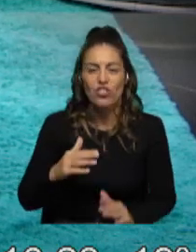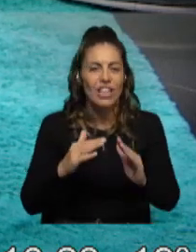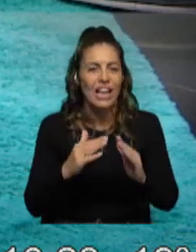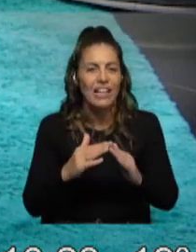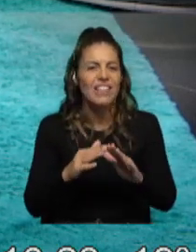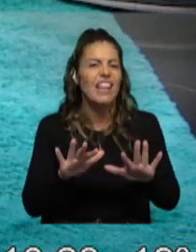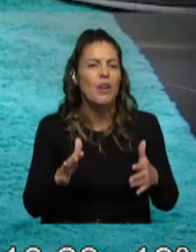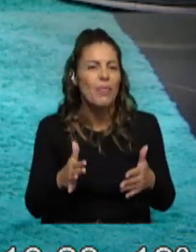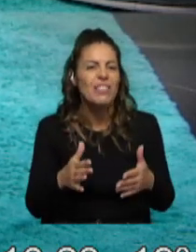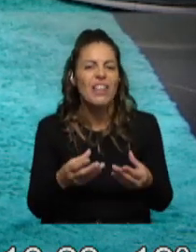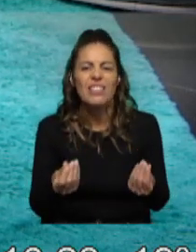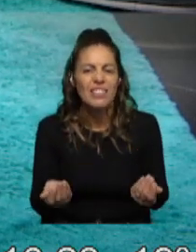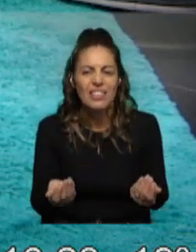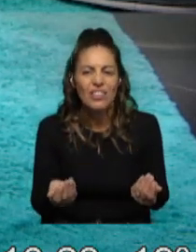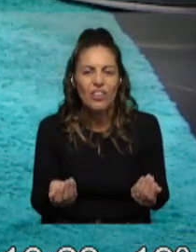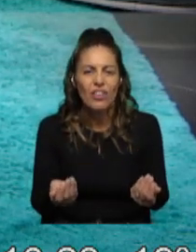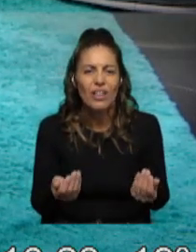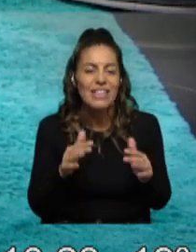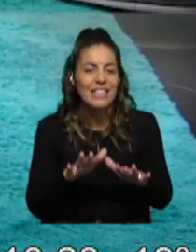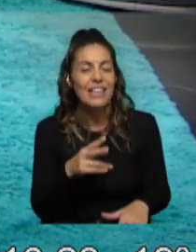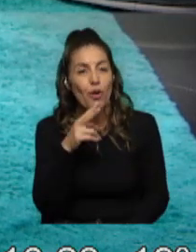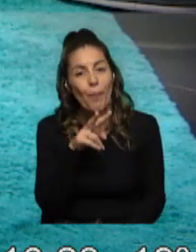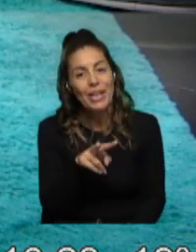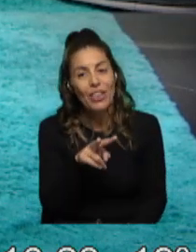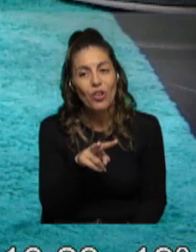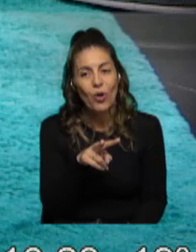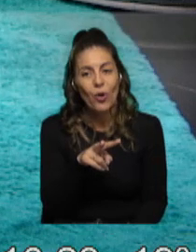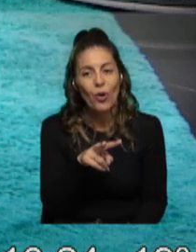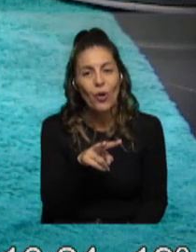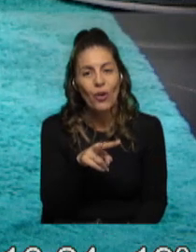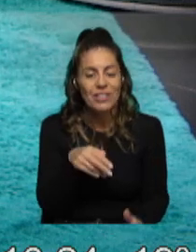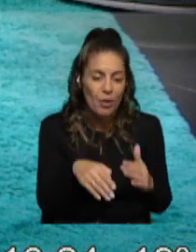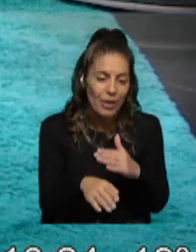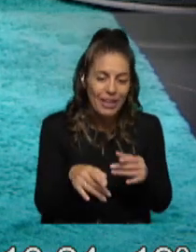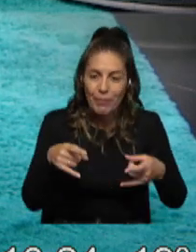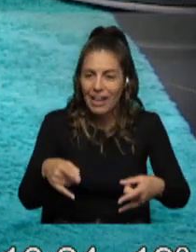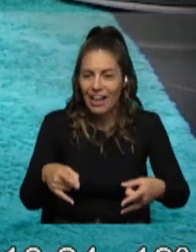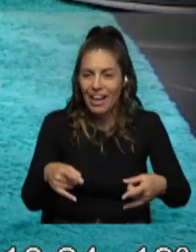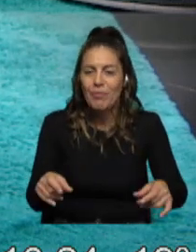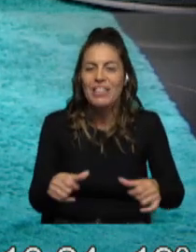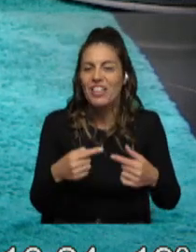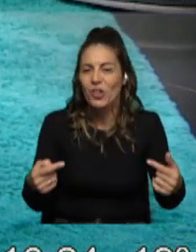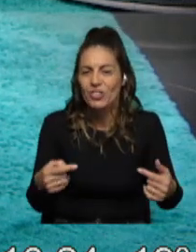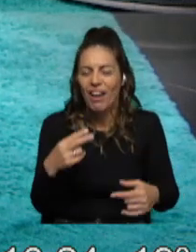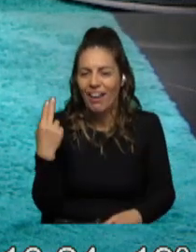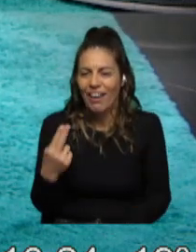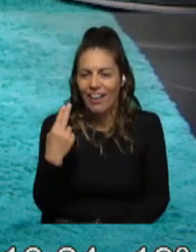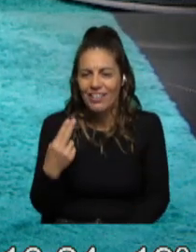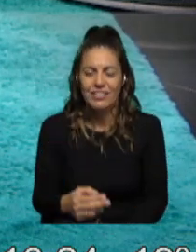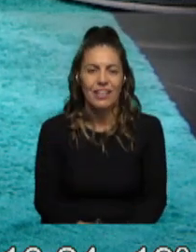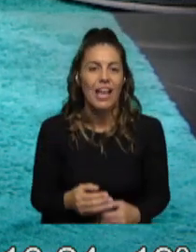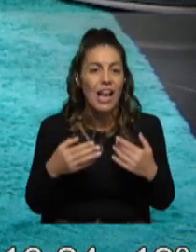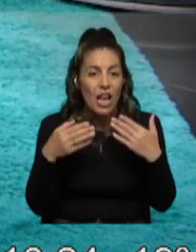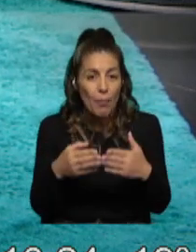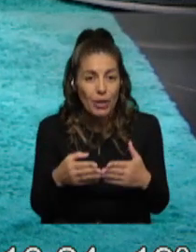¿Qué pasa? ¿En qué sentido? Dios, no. Porque se quedan ahí como mirando un rato y se meten para dentro de la cama, hacen un montón de actividades raras. Bueno, la pregunta es si